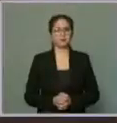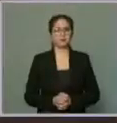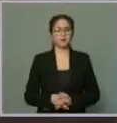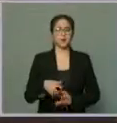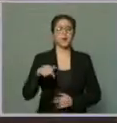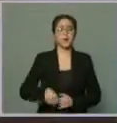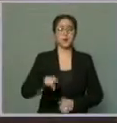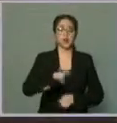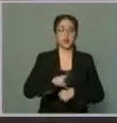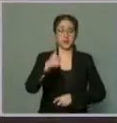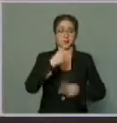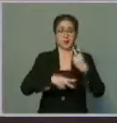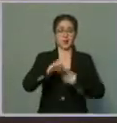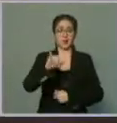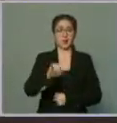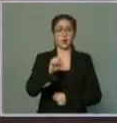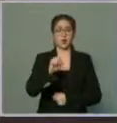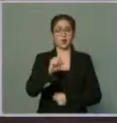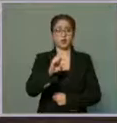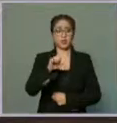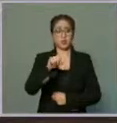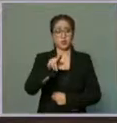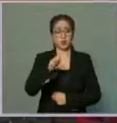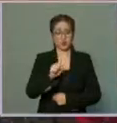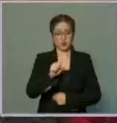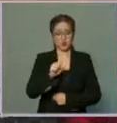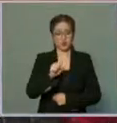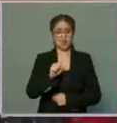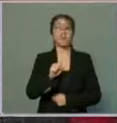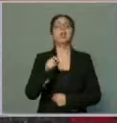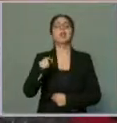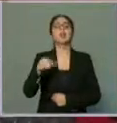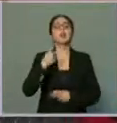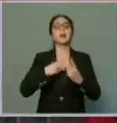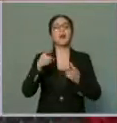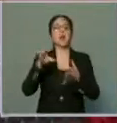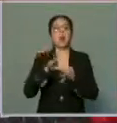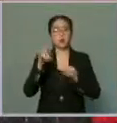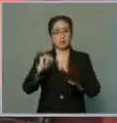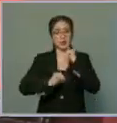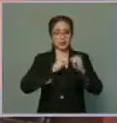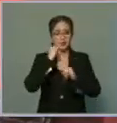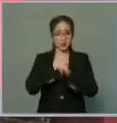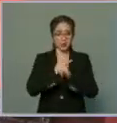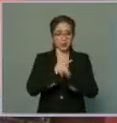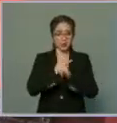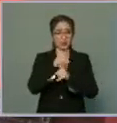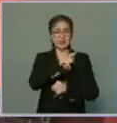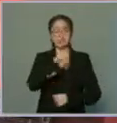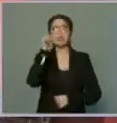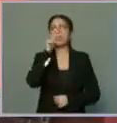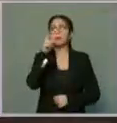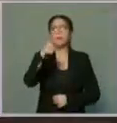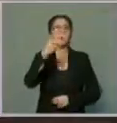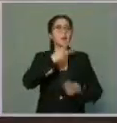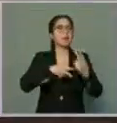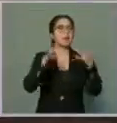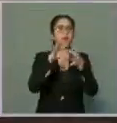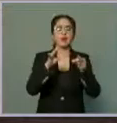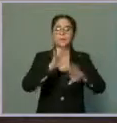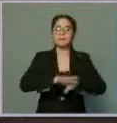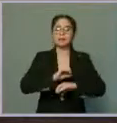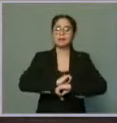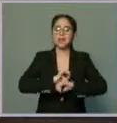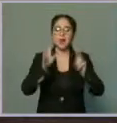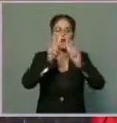eso está aquí con nosotros José Luis Guízar. De verdad, muchísimas gracias a nuestra internacionalista. Nadie mejor que tú para explicarnos de estos temas. ¿Cómo